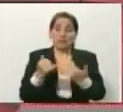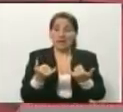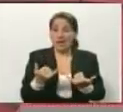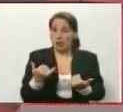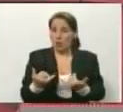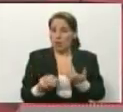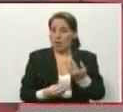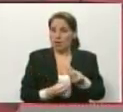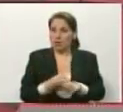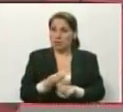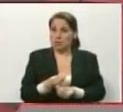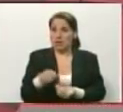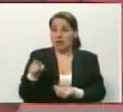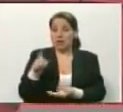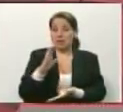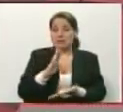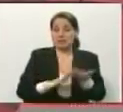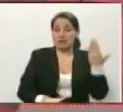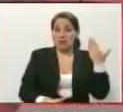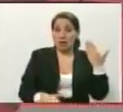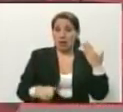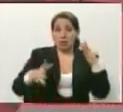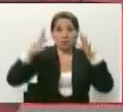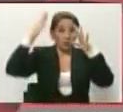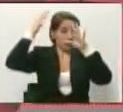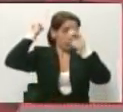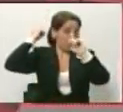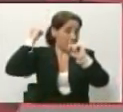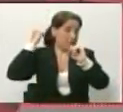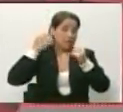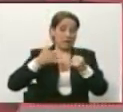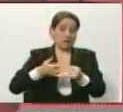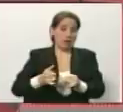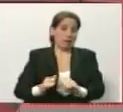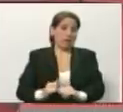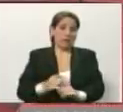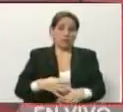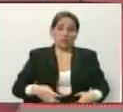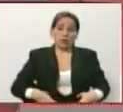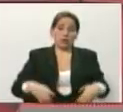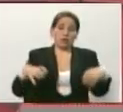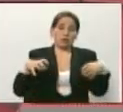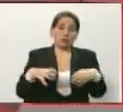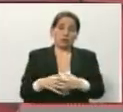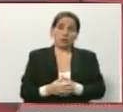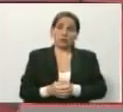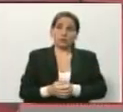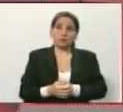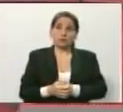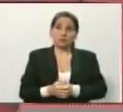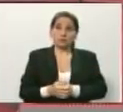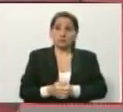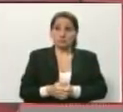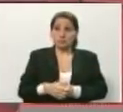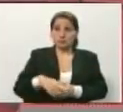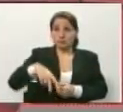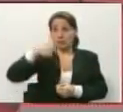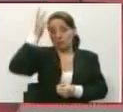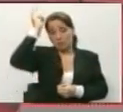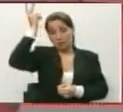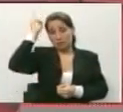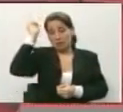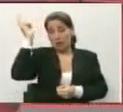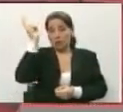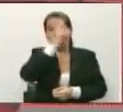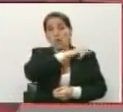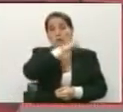ahora él se va para una embajada, no tiene problema, hijo de papi y mami, hijo de papi y mami. Pendejos los sargentos que se dieron para allá